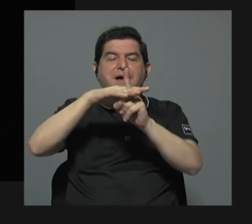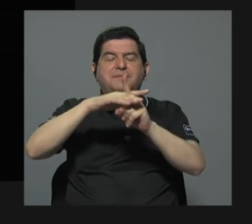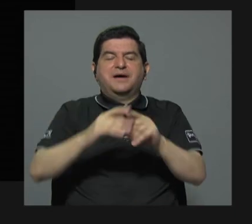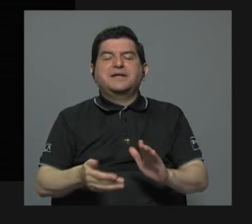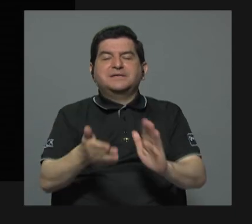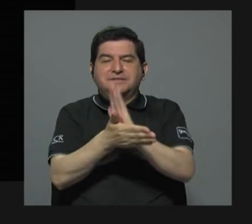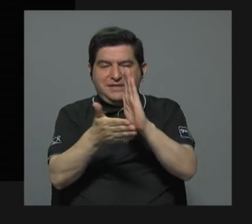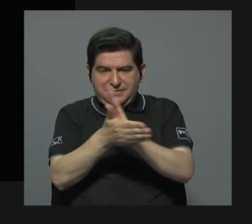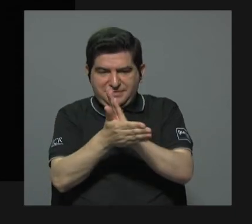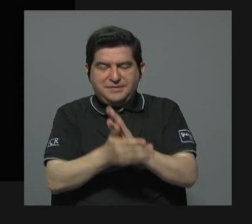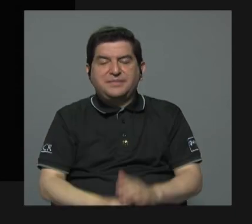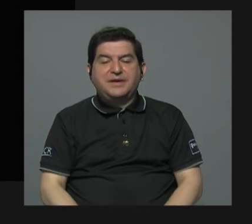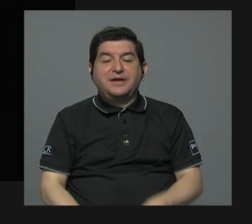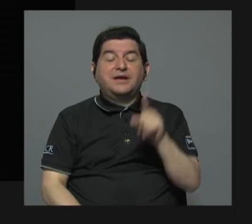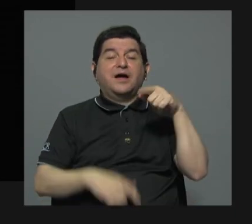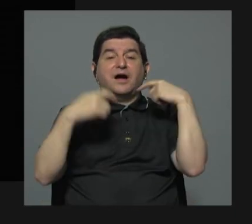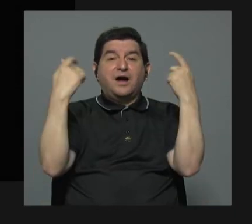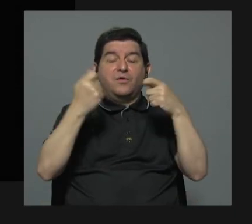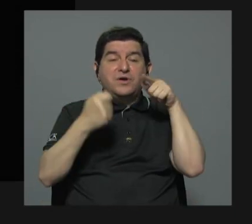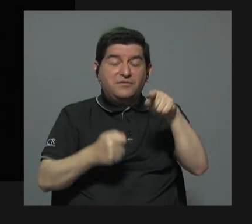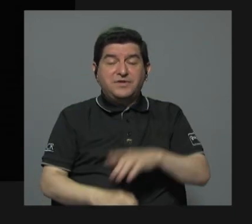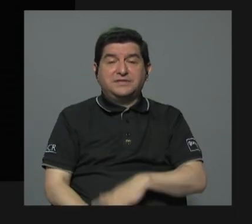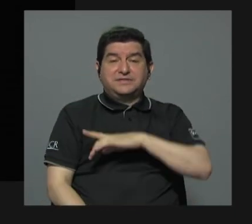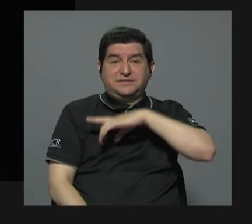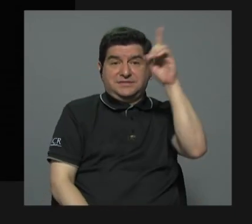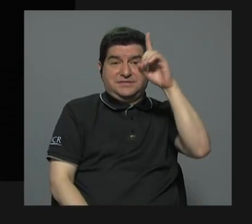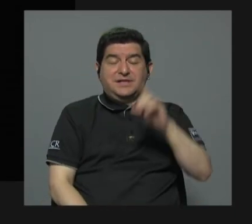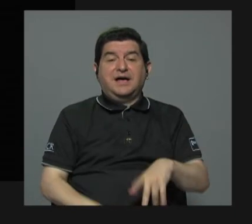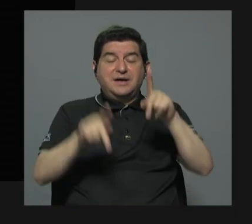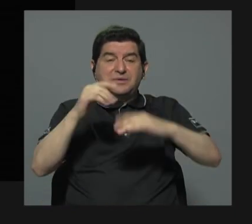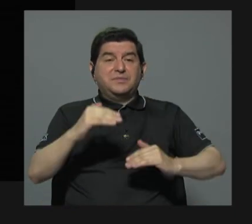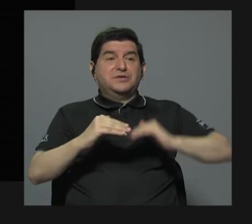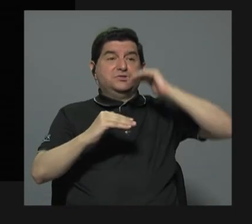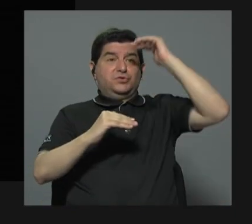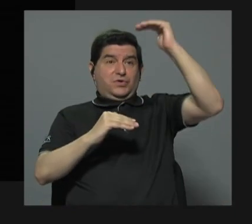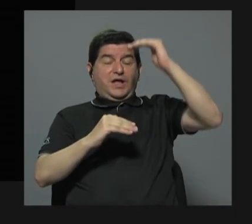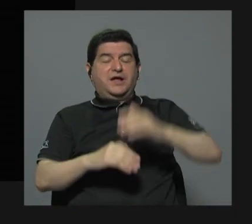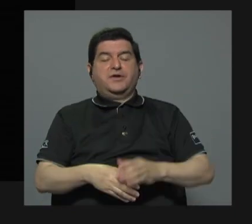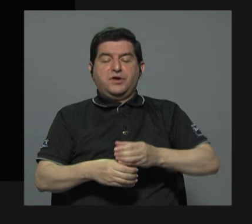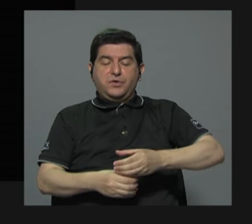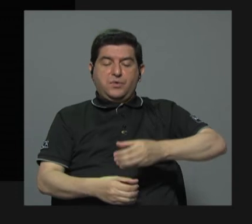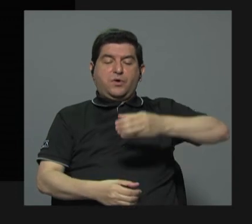papel. Vemos una fiesta a esa deidad, donde el personaje que está arriba de este palo